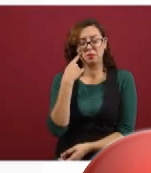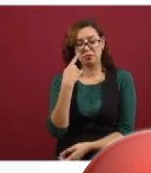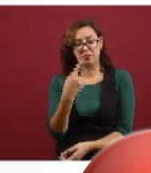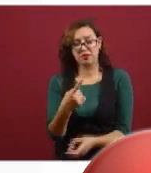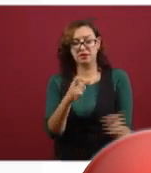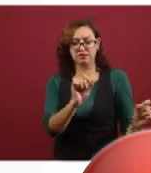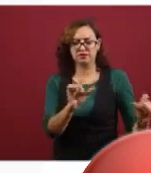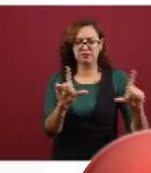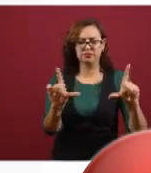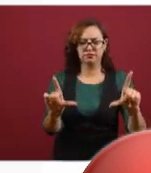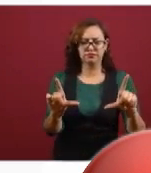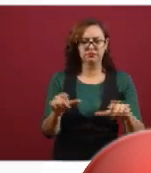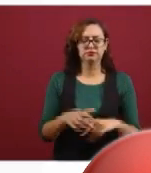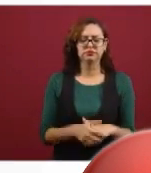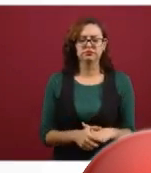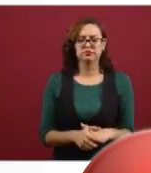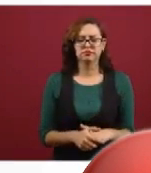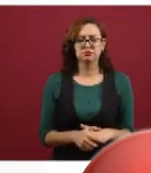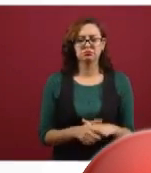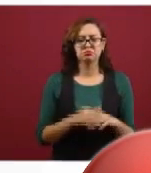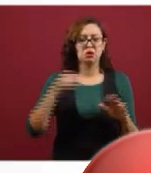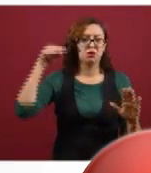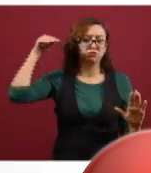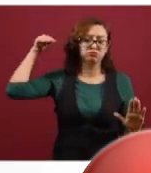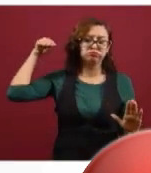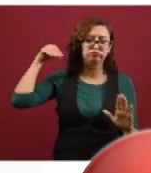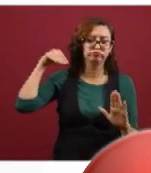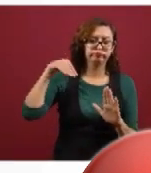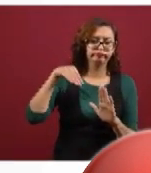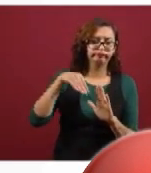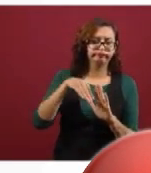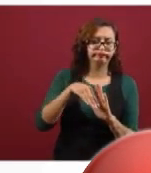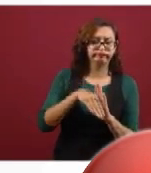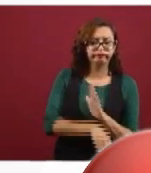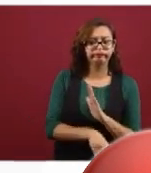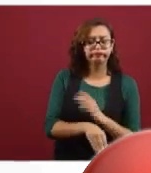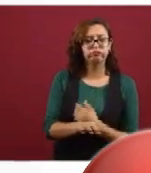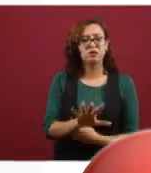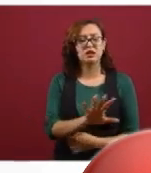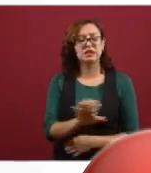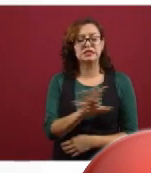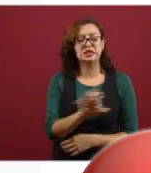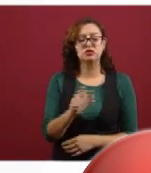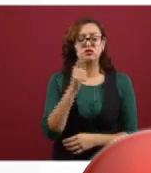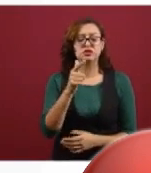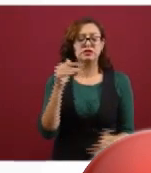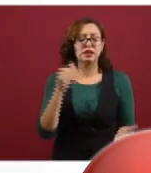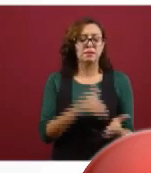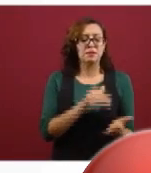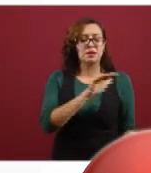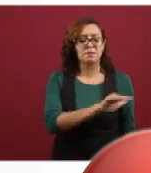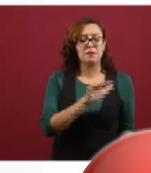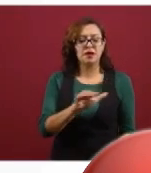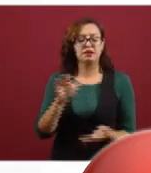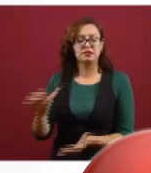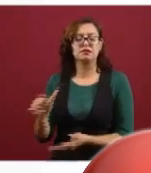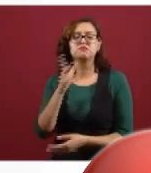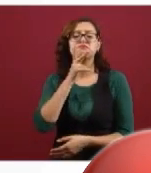el dato de enero es relevante, caímos al mínimo histórico de 507,000 barriles de